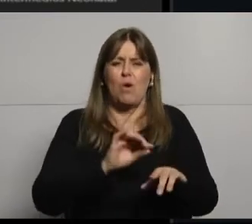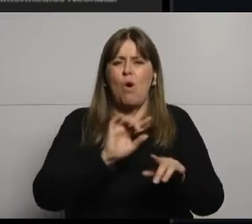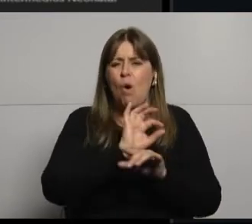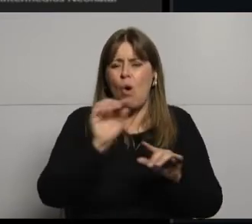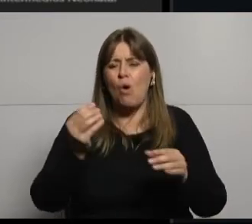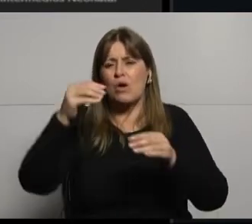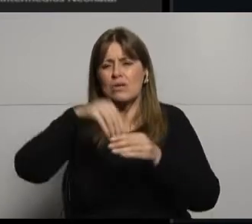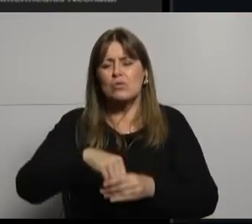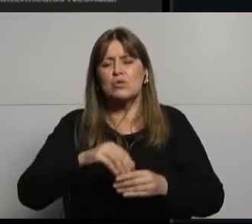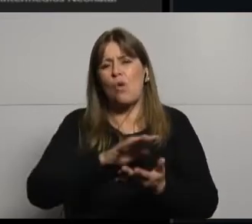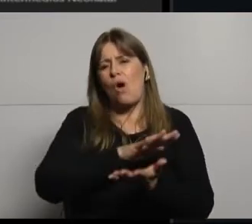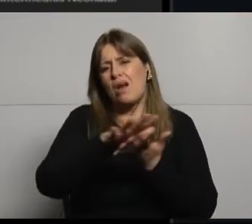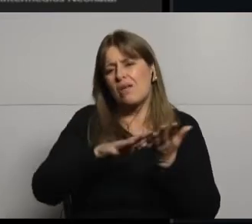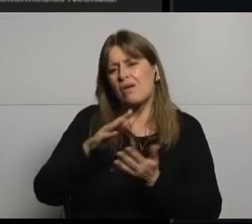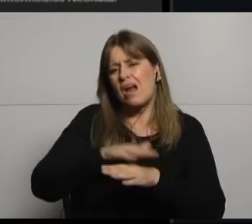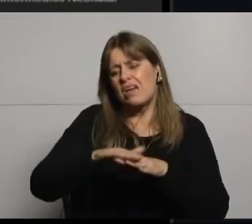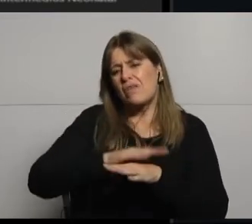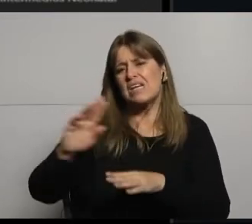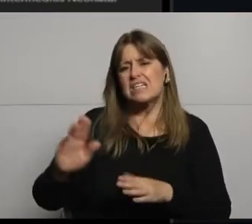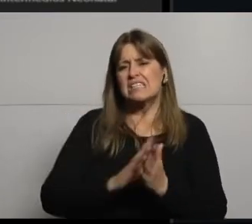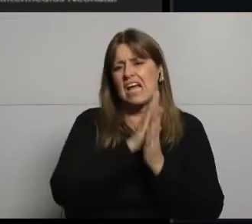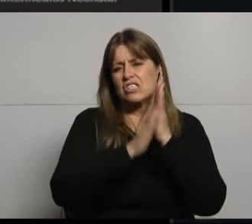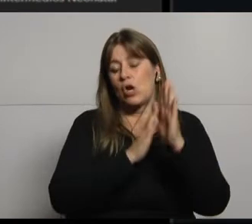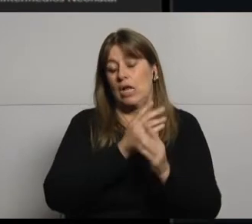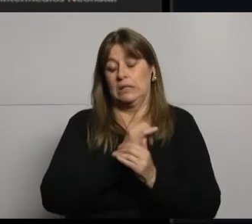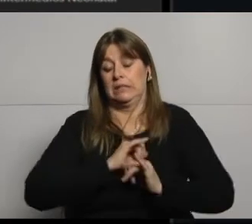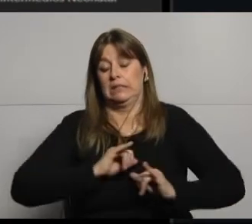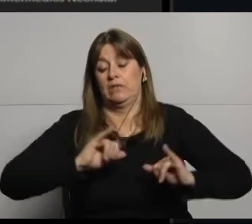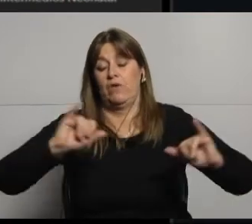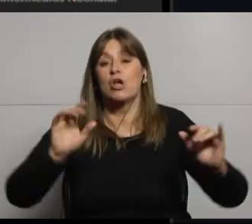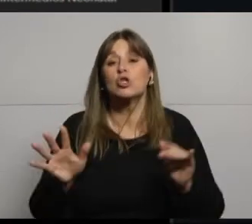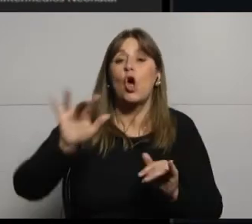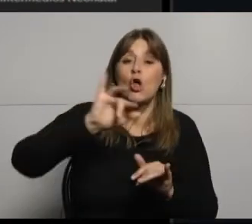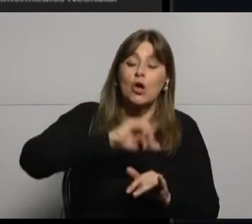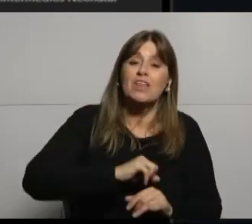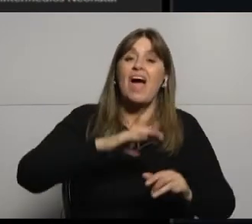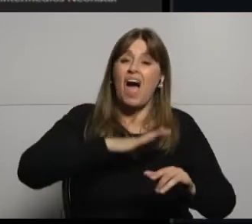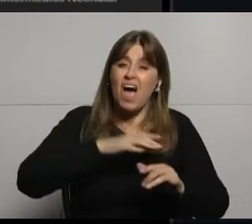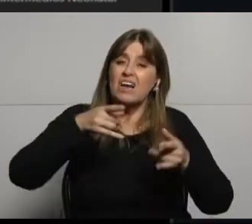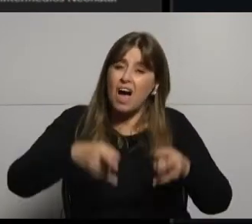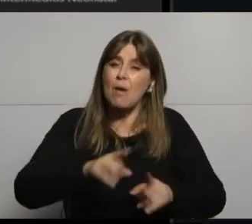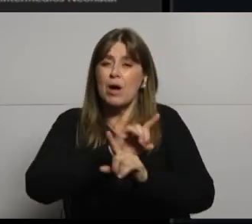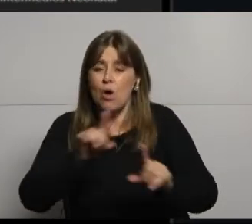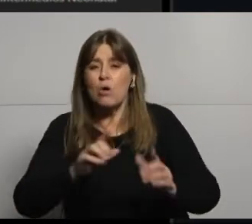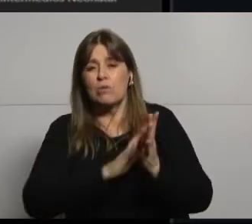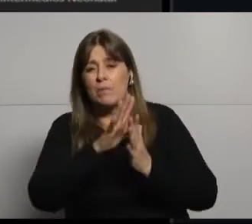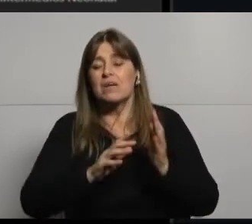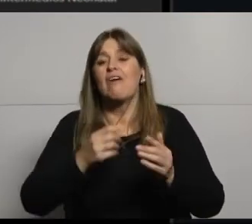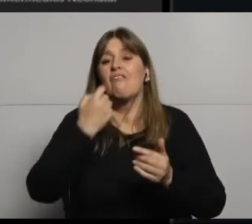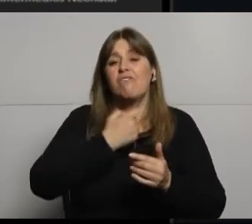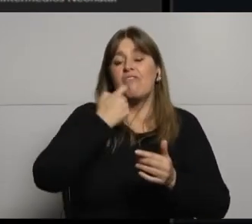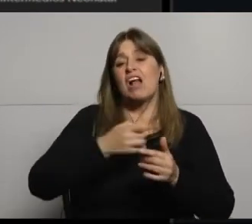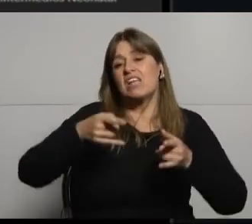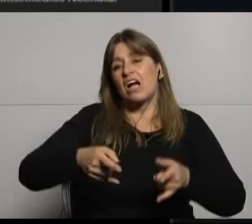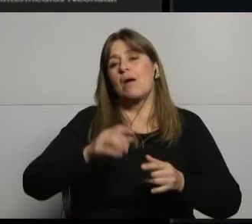incluso a nivel nacional. Solamente se generaría caos si todos los días estuviéramos publicando como en el mapa quedan tantas